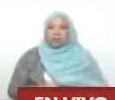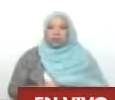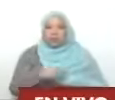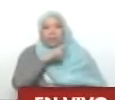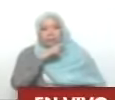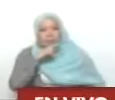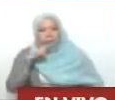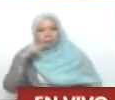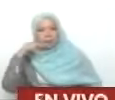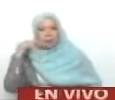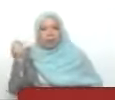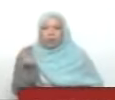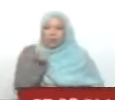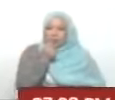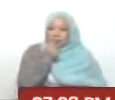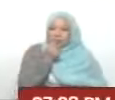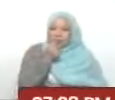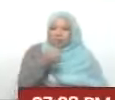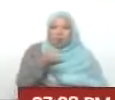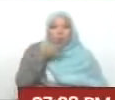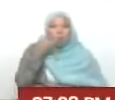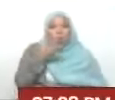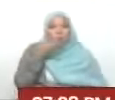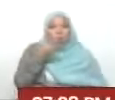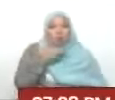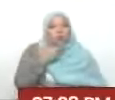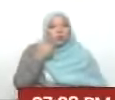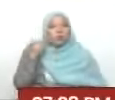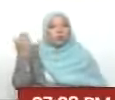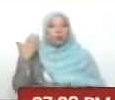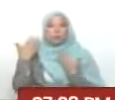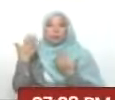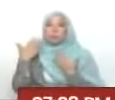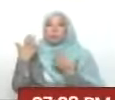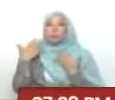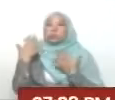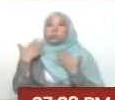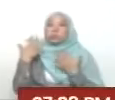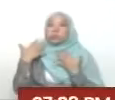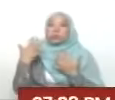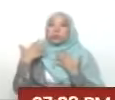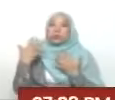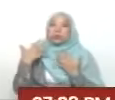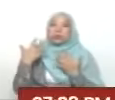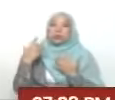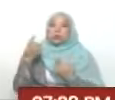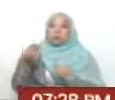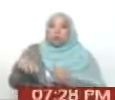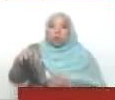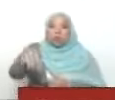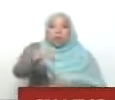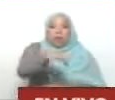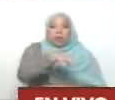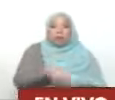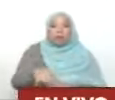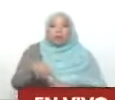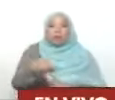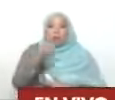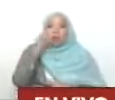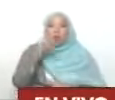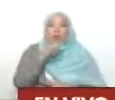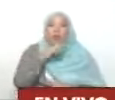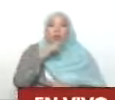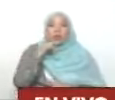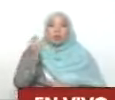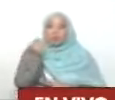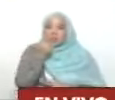jugo verde. No, exquisito. Es muy refrescante, sobre todo en los calorones. En la gira, un jugo verde te